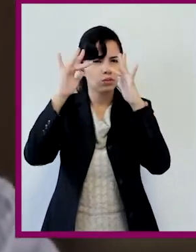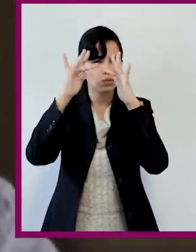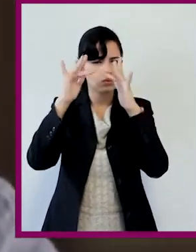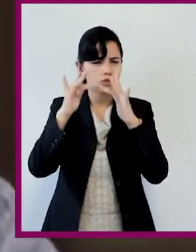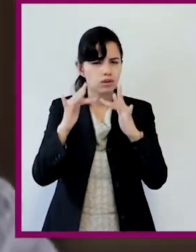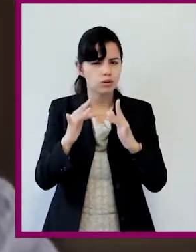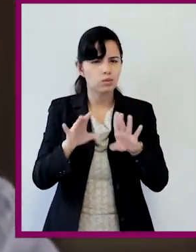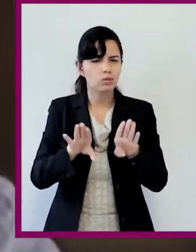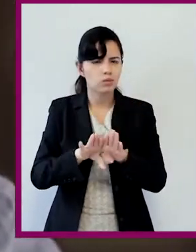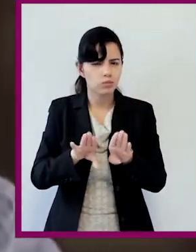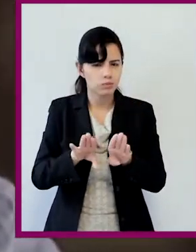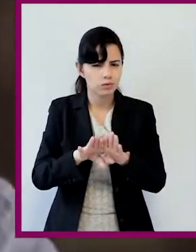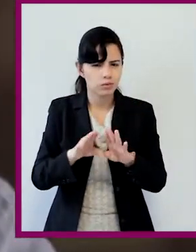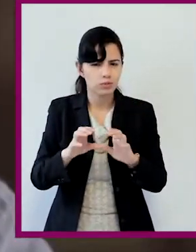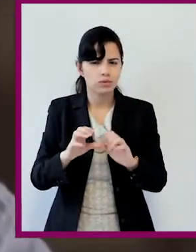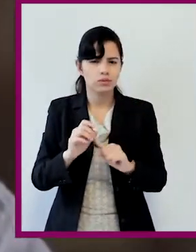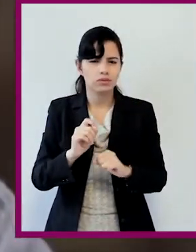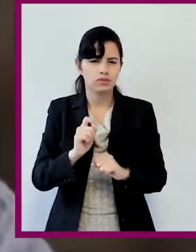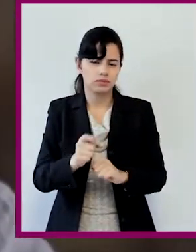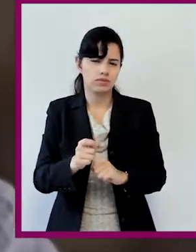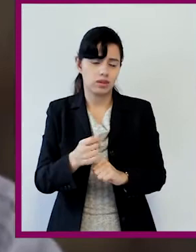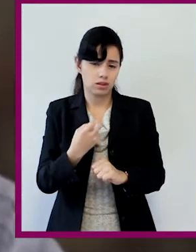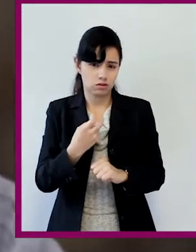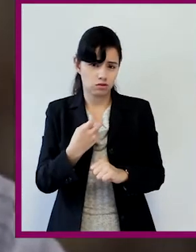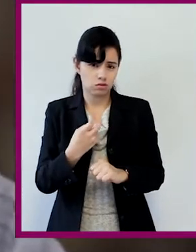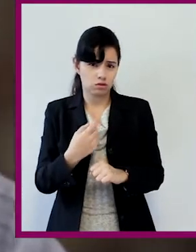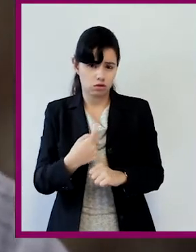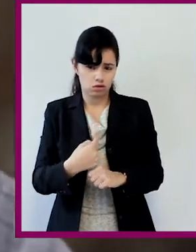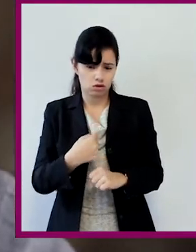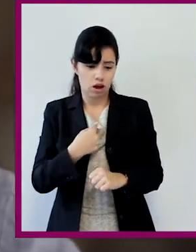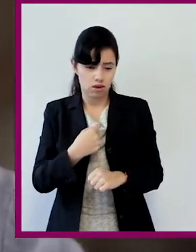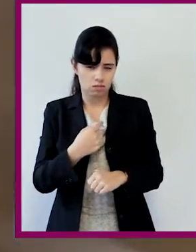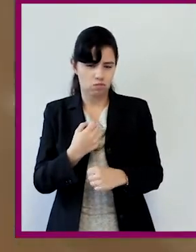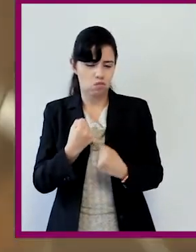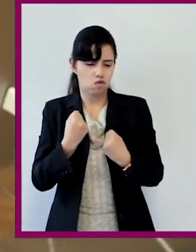de poderes sobrenaturales.